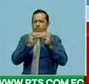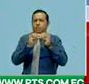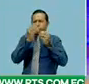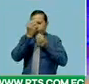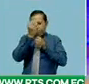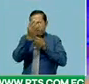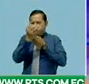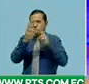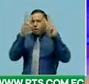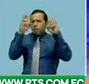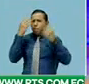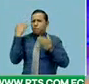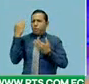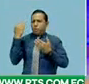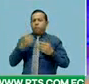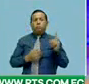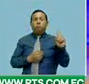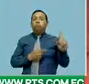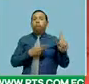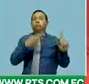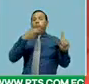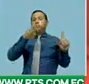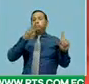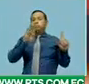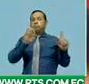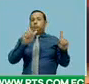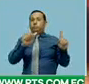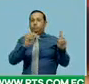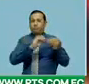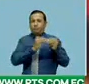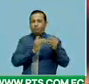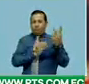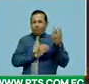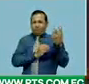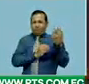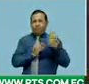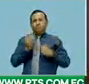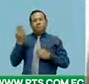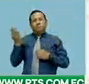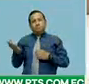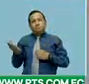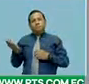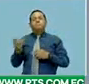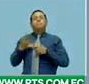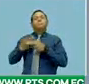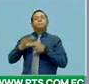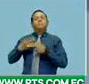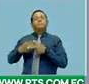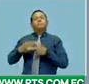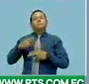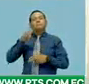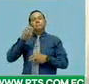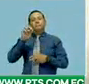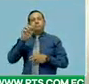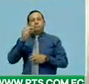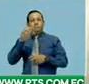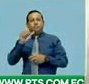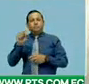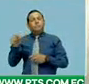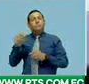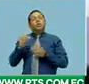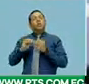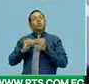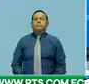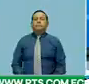Vista. Estarán con nosotros Javier Herbas de la Izquierda Democrática Lista 12 y también Gerson Almeida del Movimiento Ecuatoriano